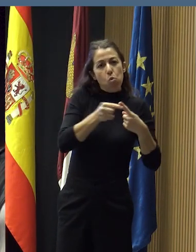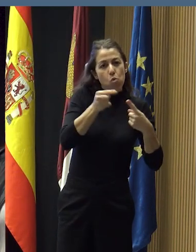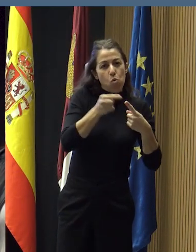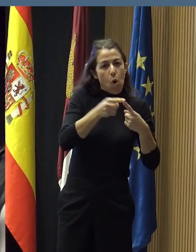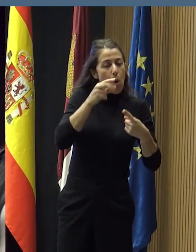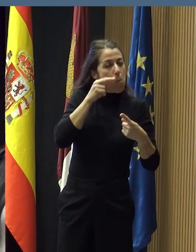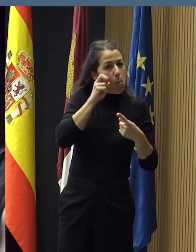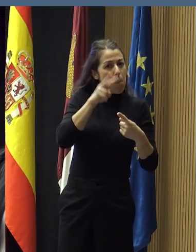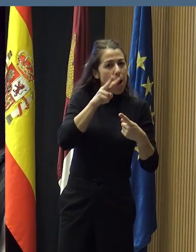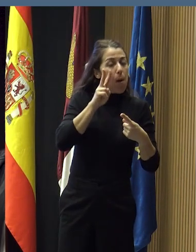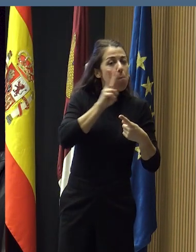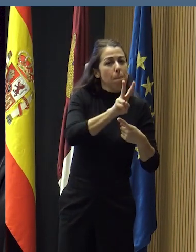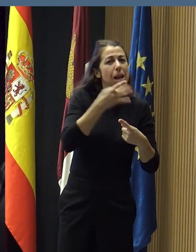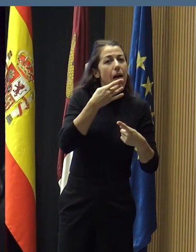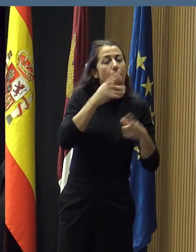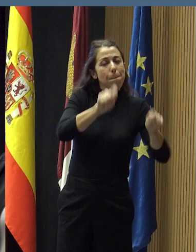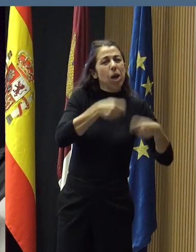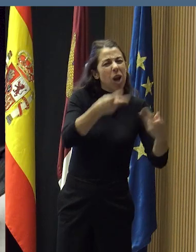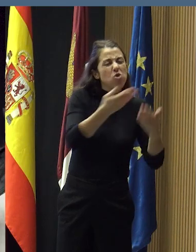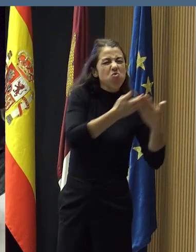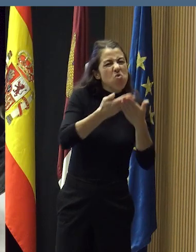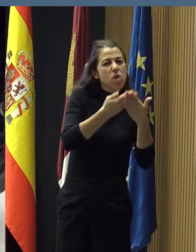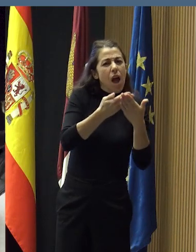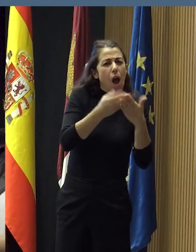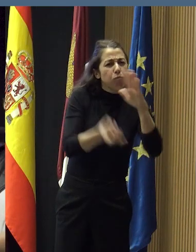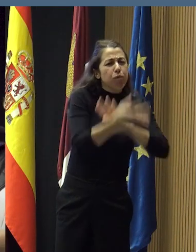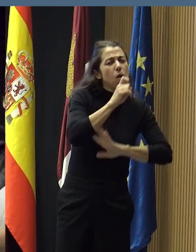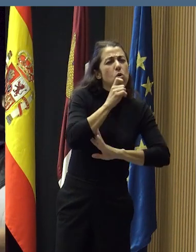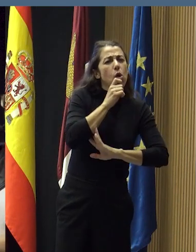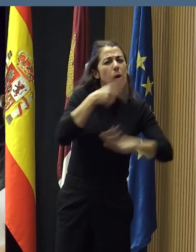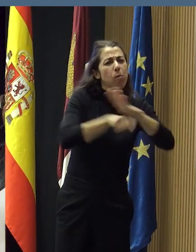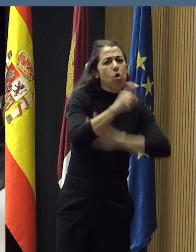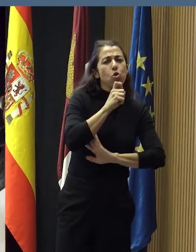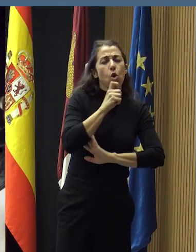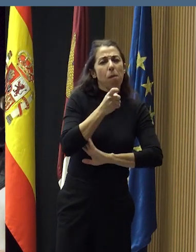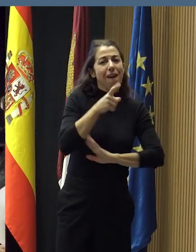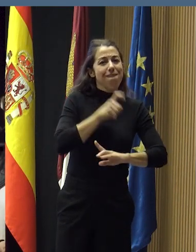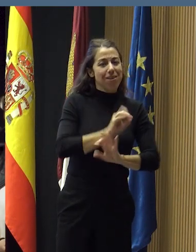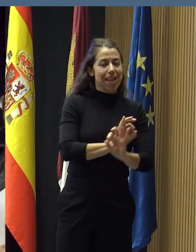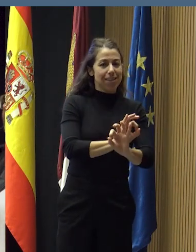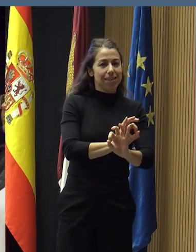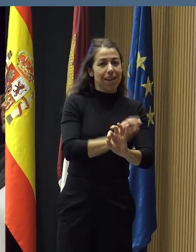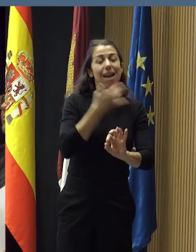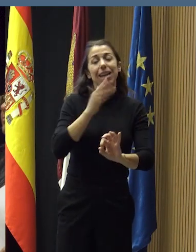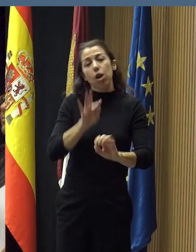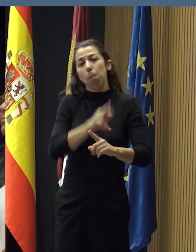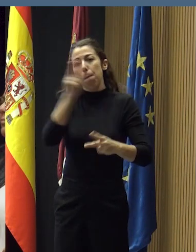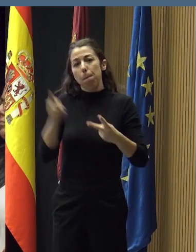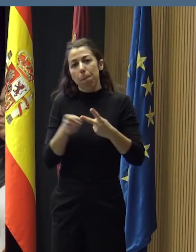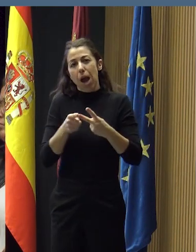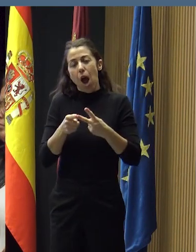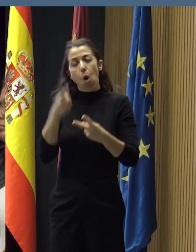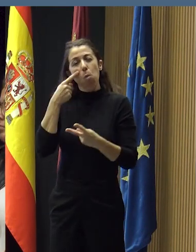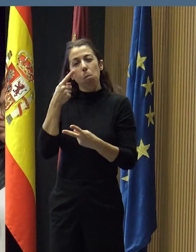la mirada biológica que estudia cómo se origina y cómo evoluciona esta enfermedad. Y por otro lado, la